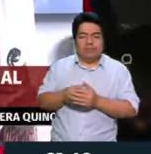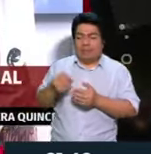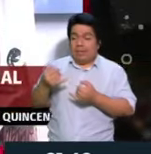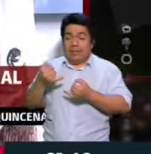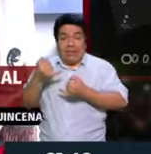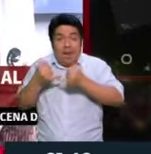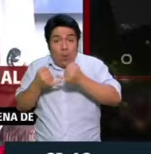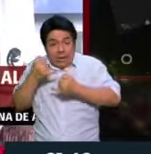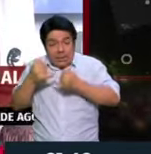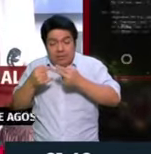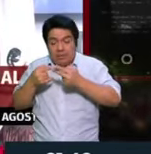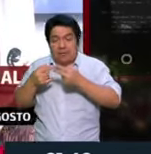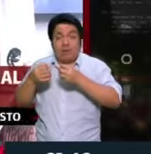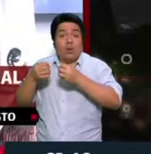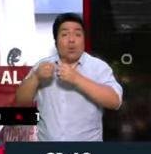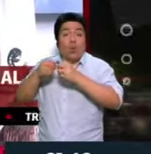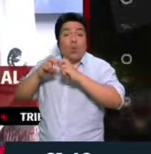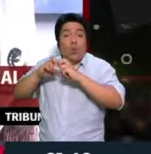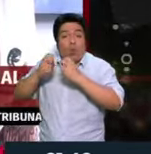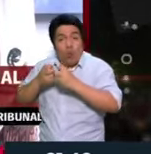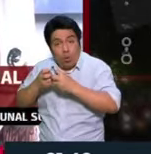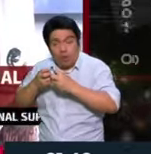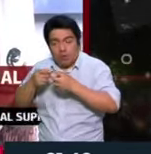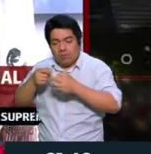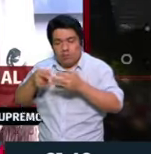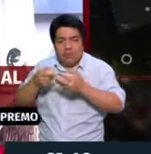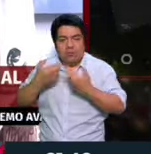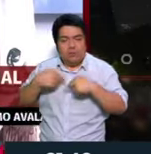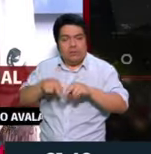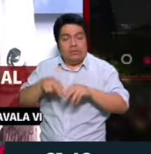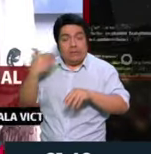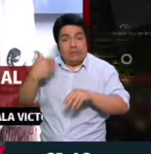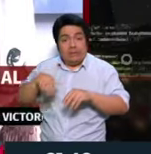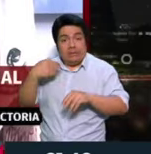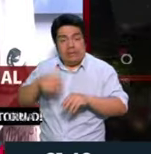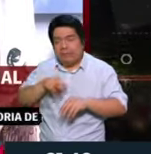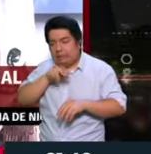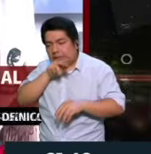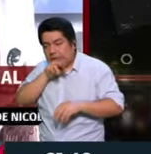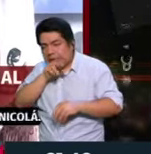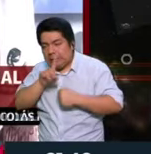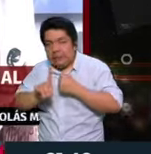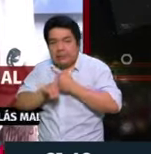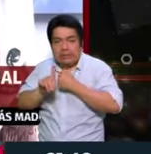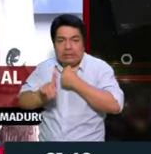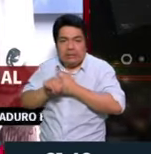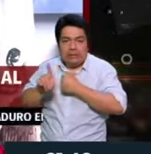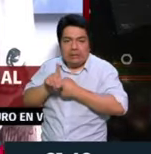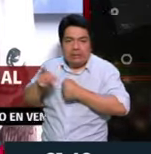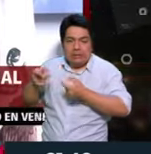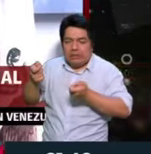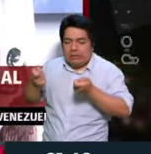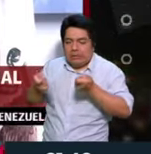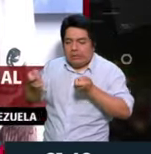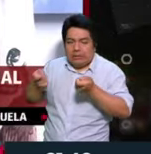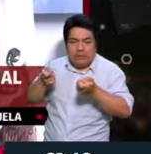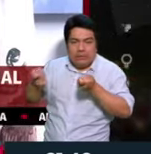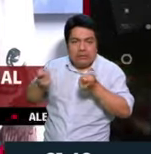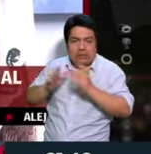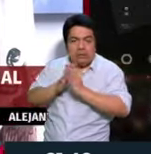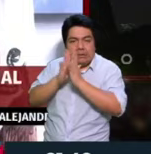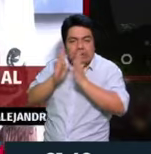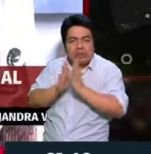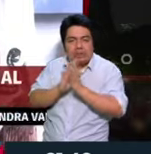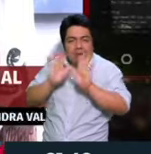directa de jueces representa un riesgo para el funcionamiento de la